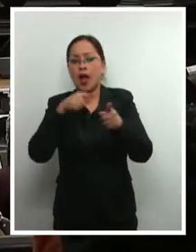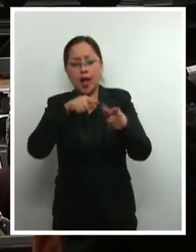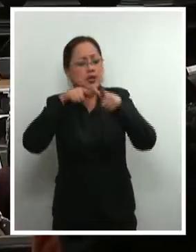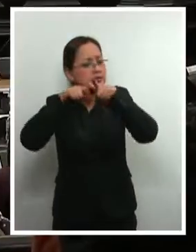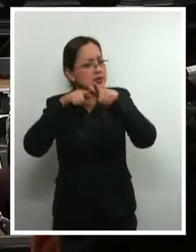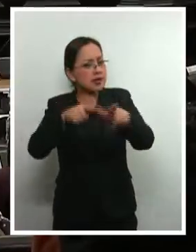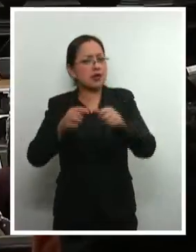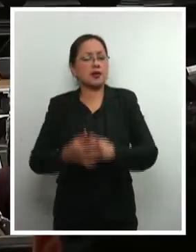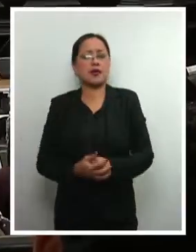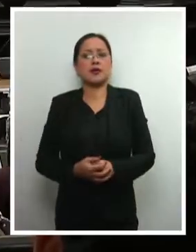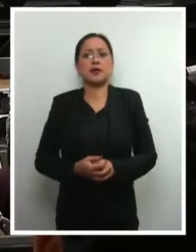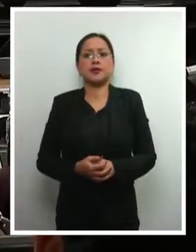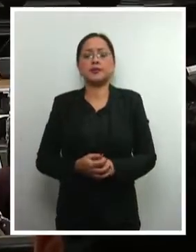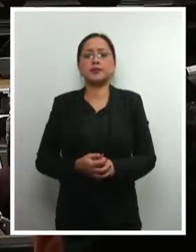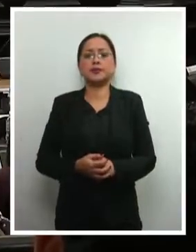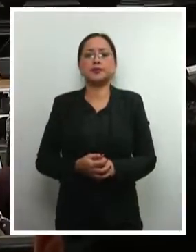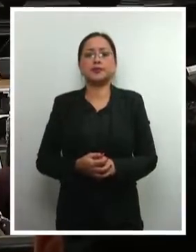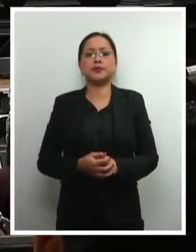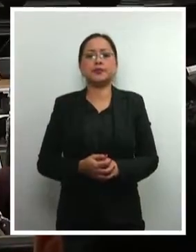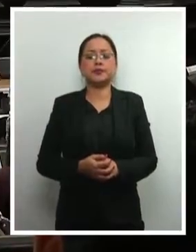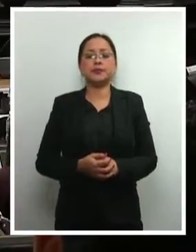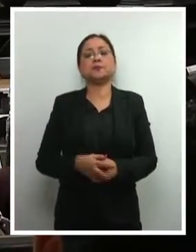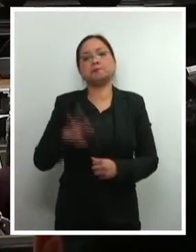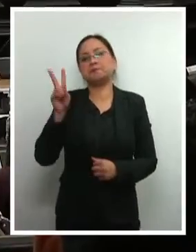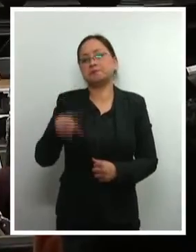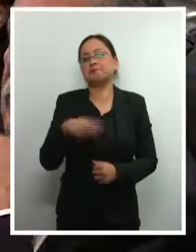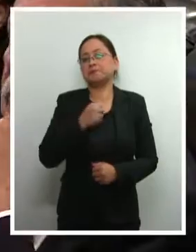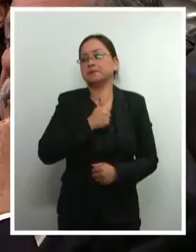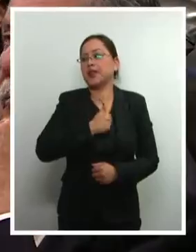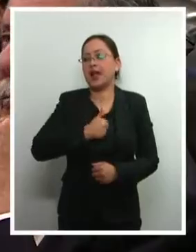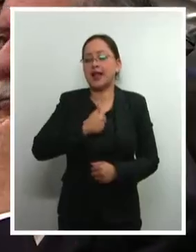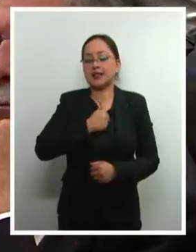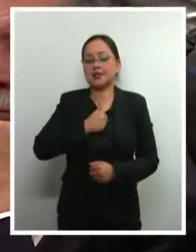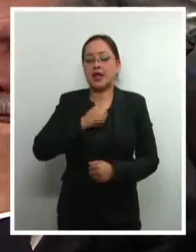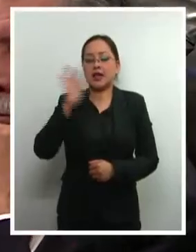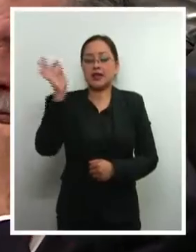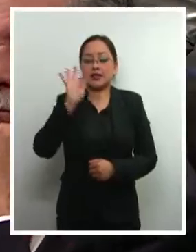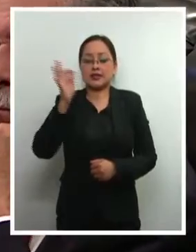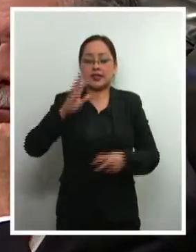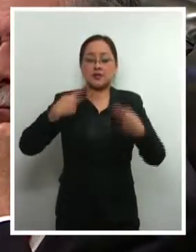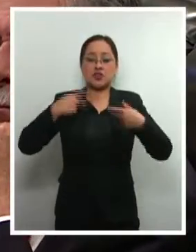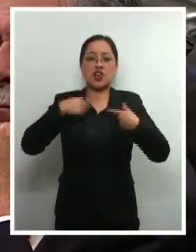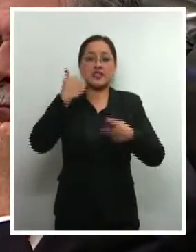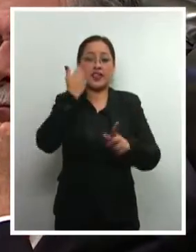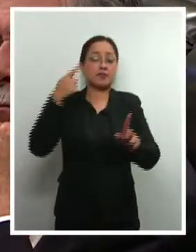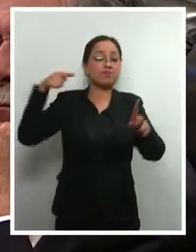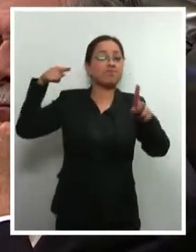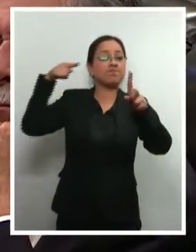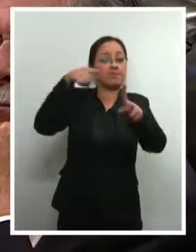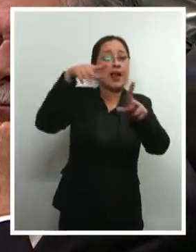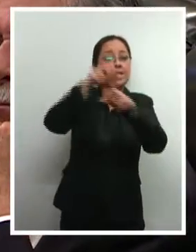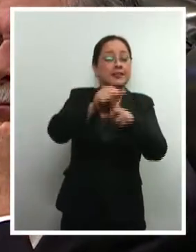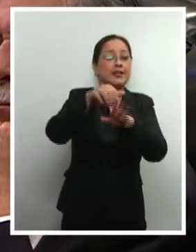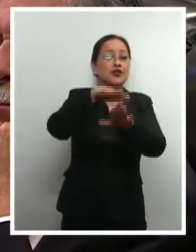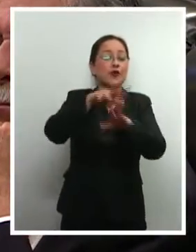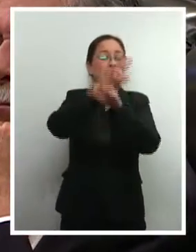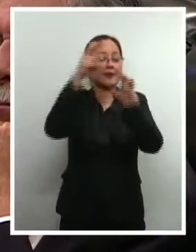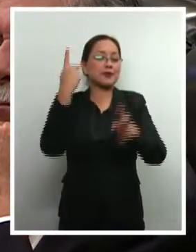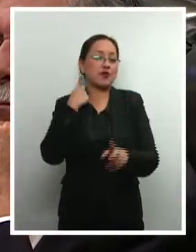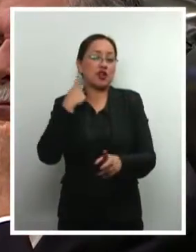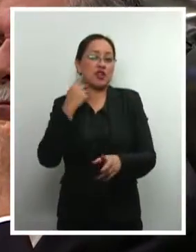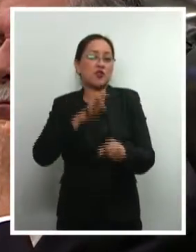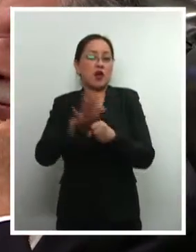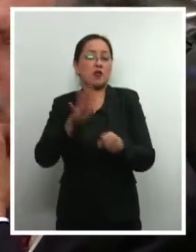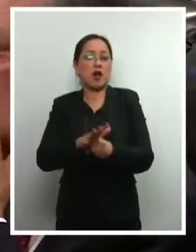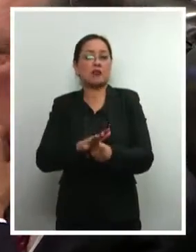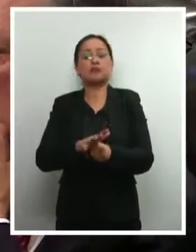mantendrán. Qué lástima que quienes necesitan hacer política estén dispuestos a